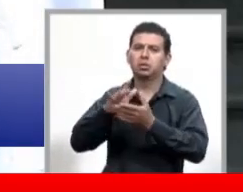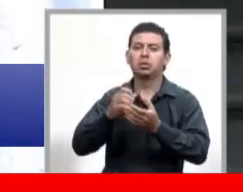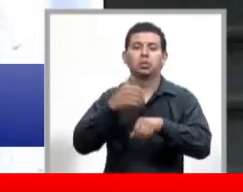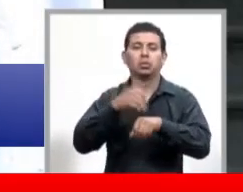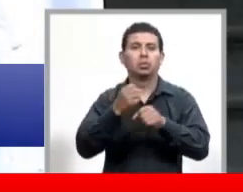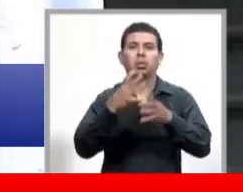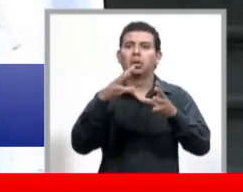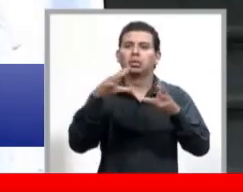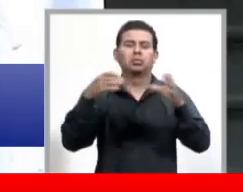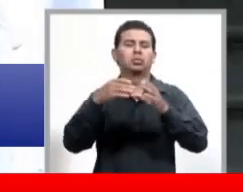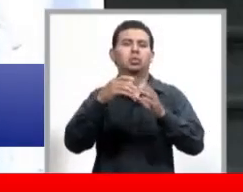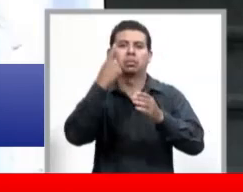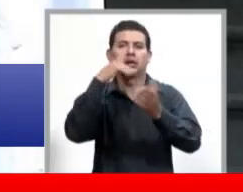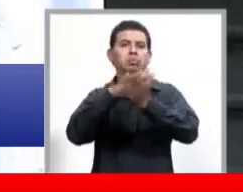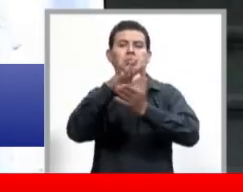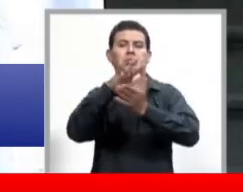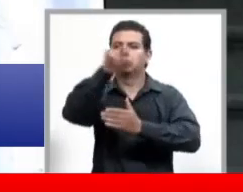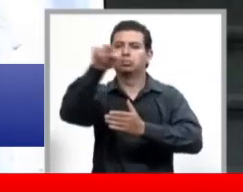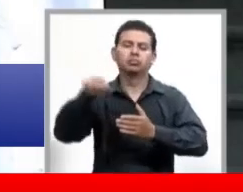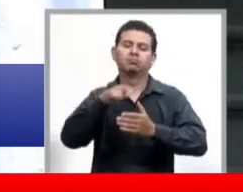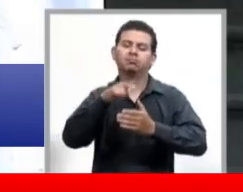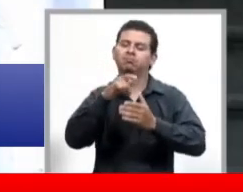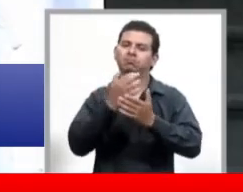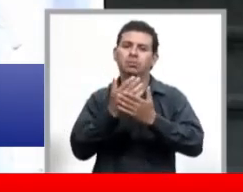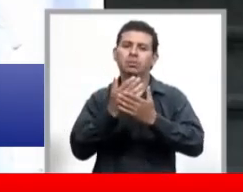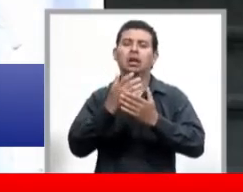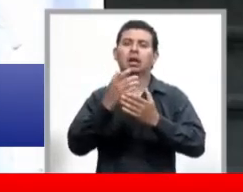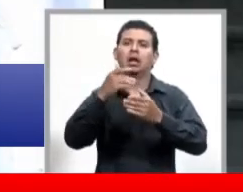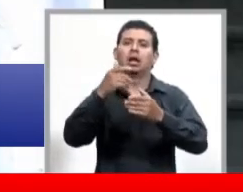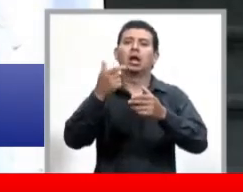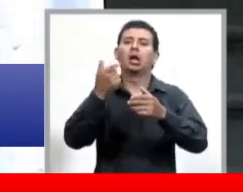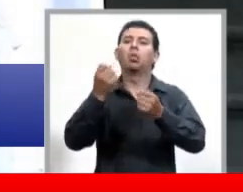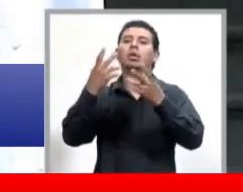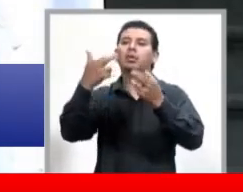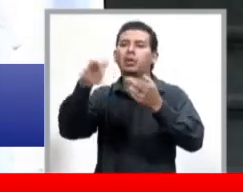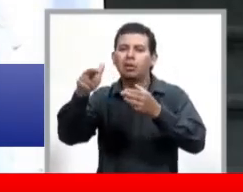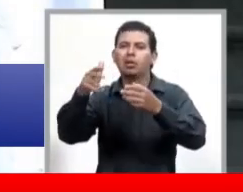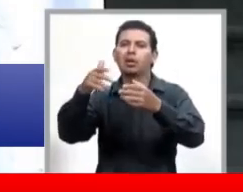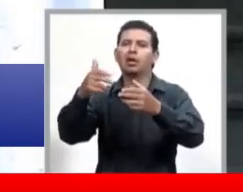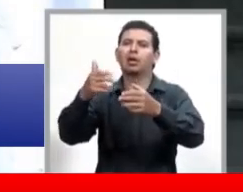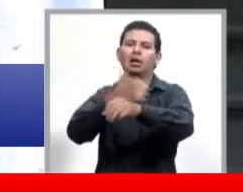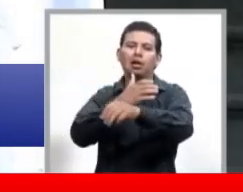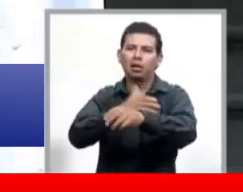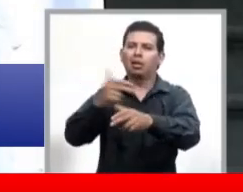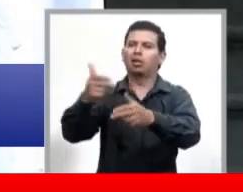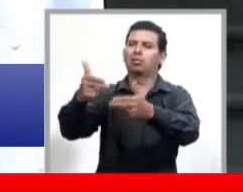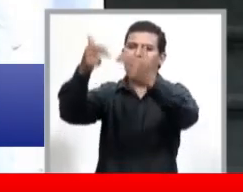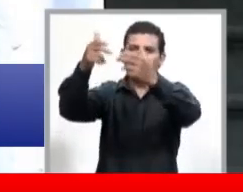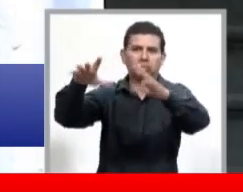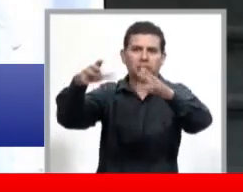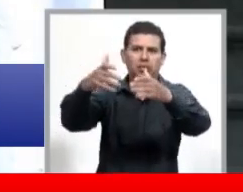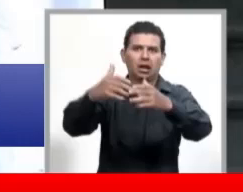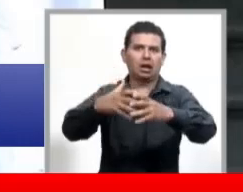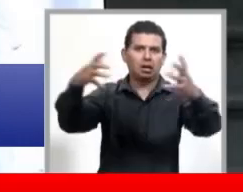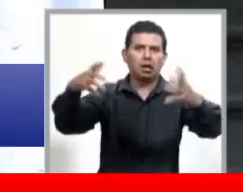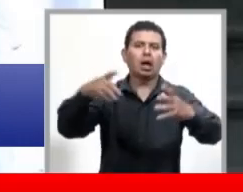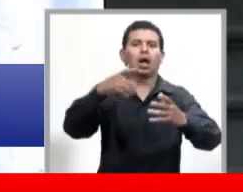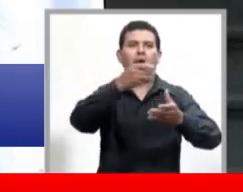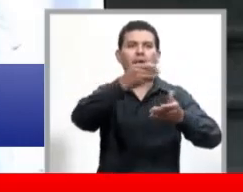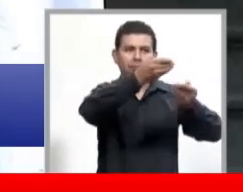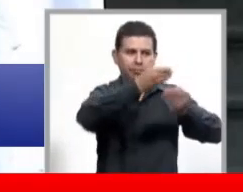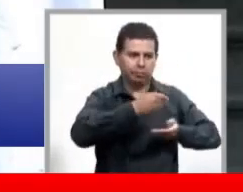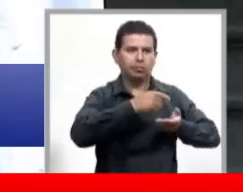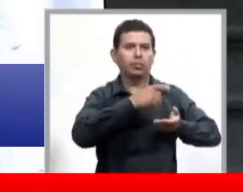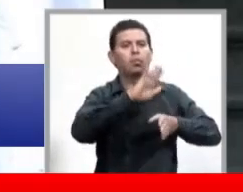estado activas y vamos a poder apoyar a la totalidad con los apoyos que